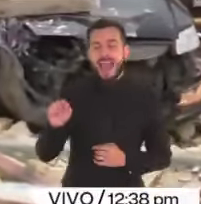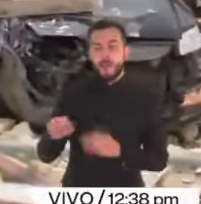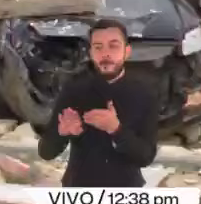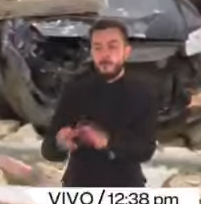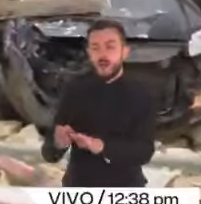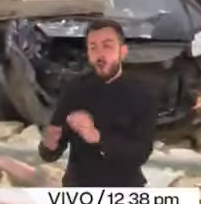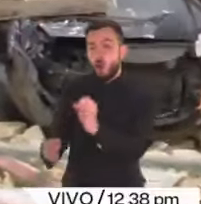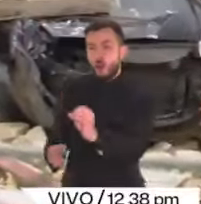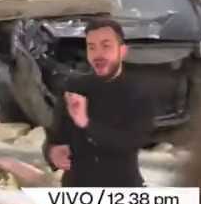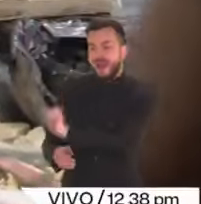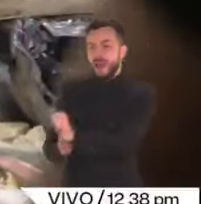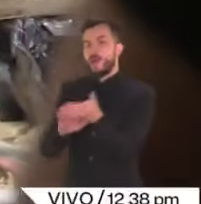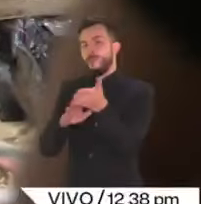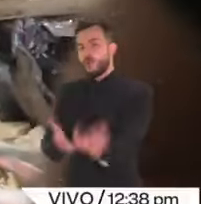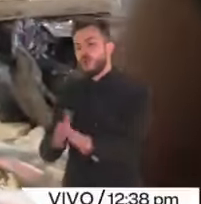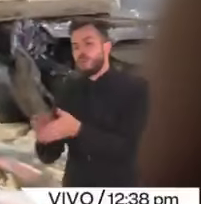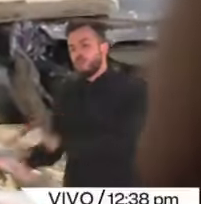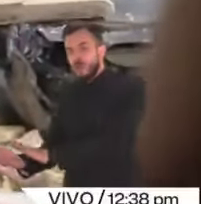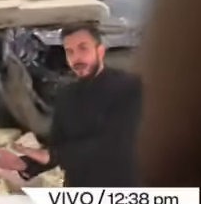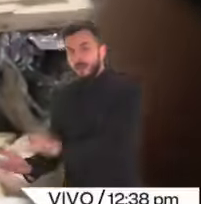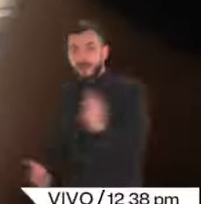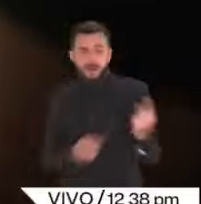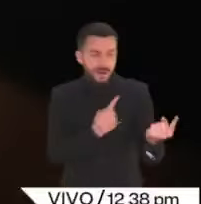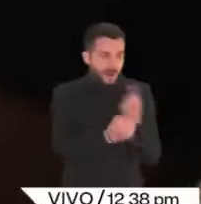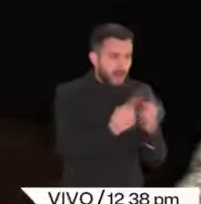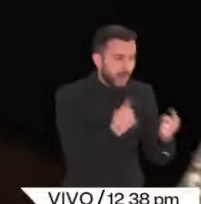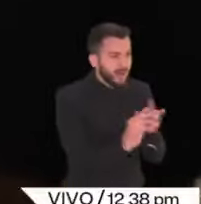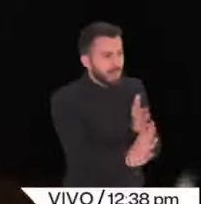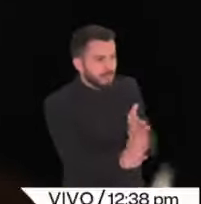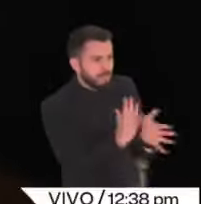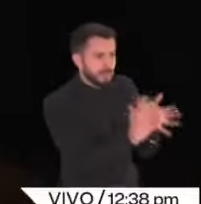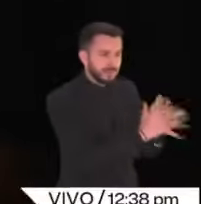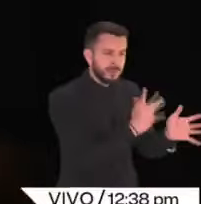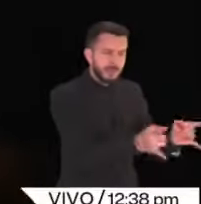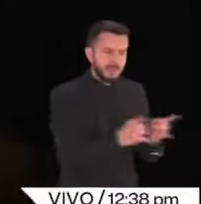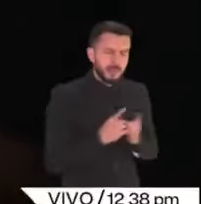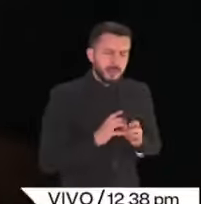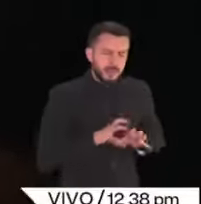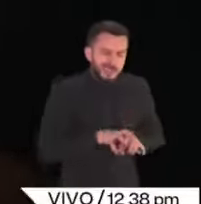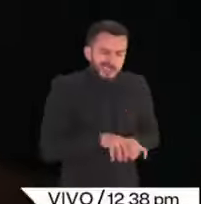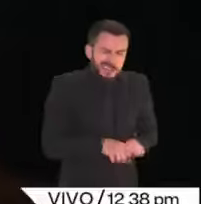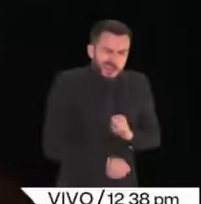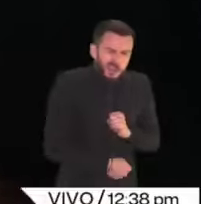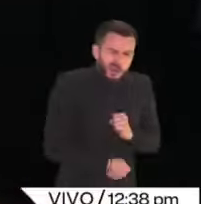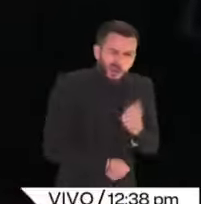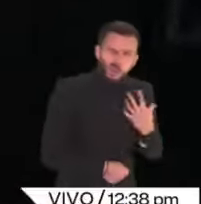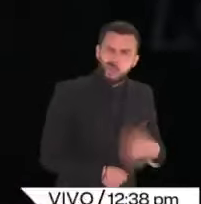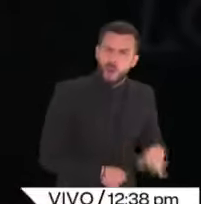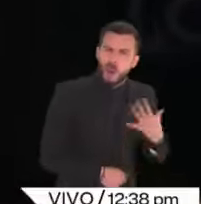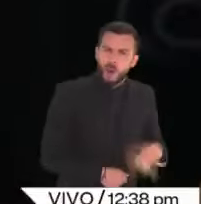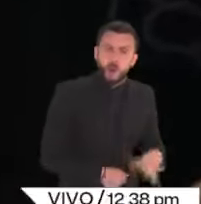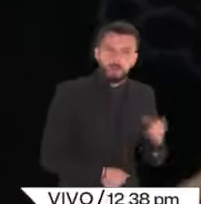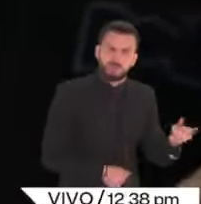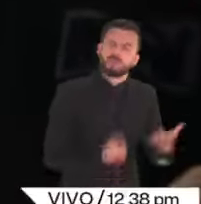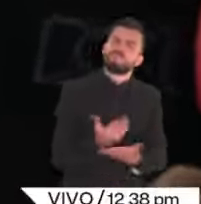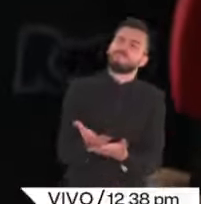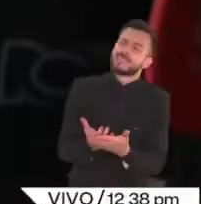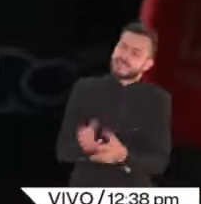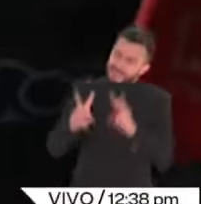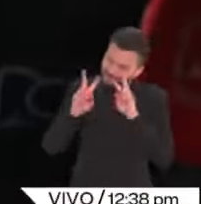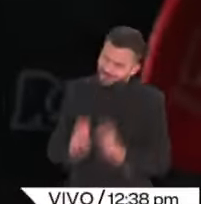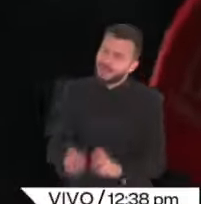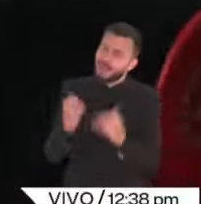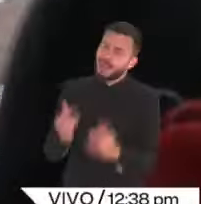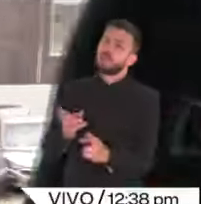Son desgarradores los testimonios de estas personas, quienes hoy lo que piden es que se investigue lo que habría ocurrido y obtengan